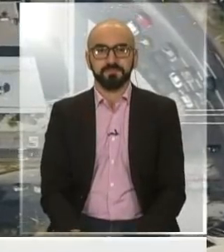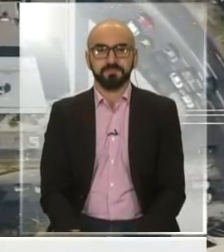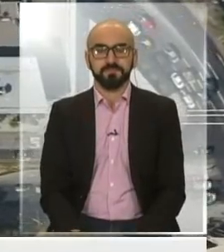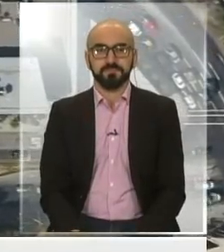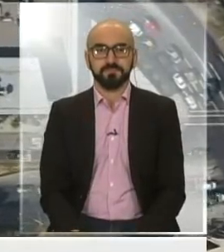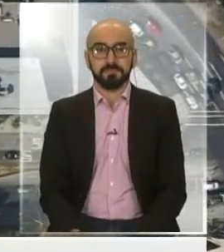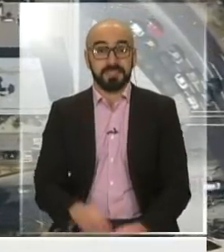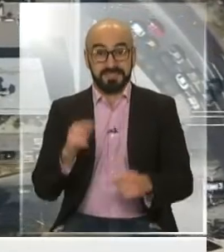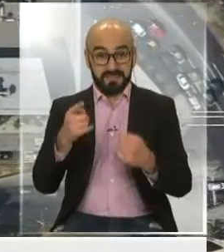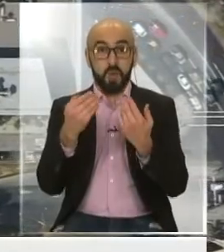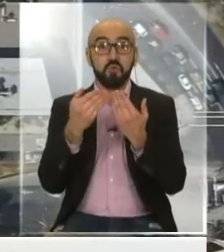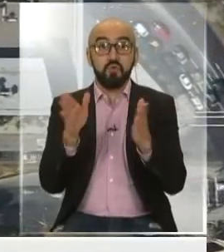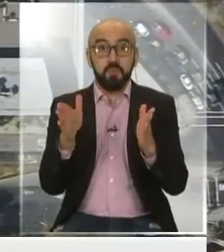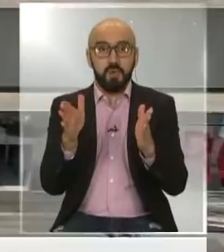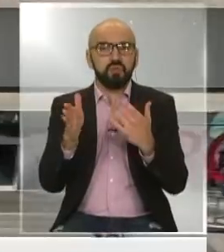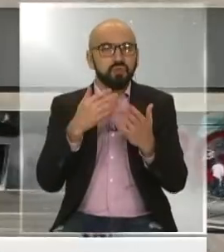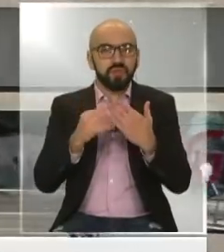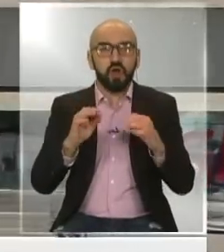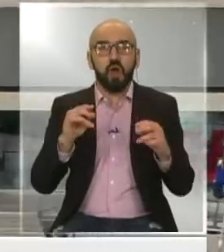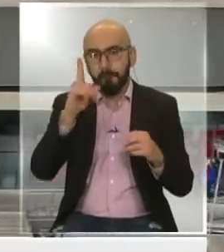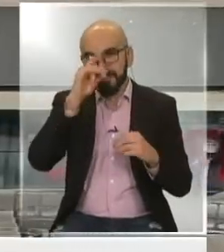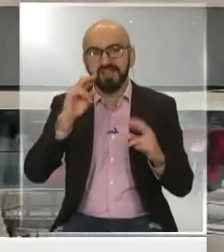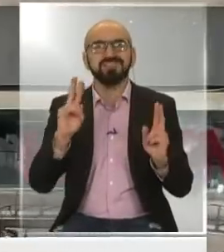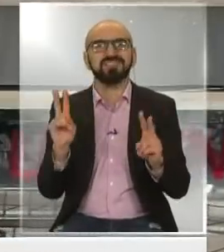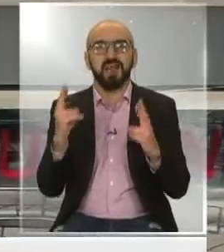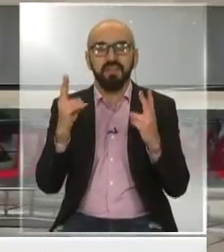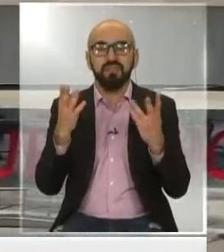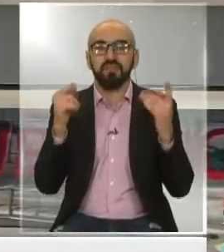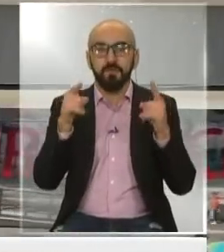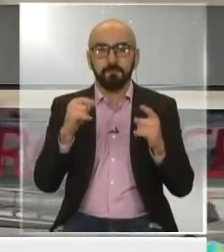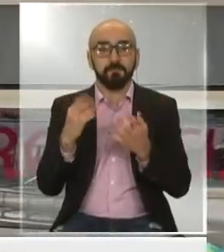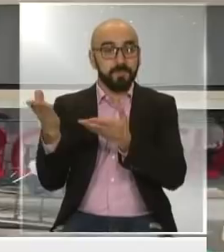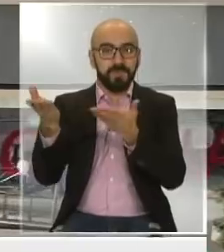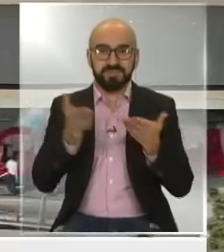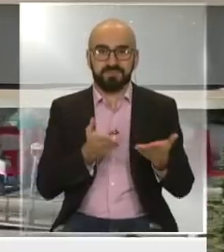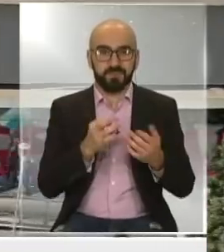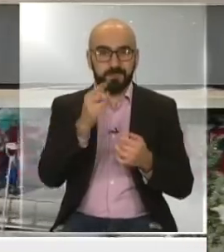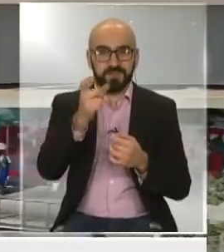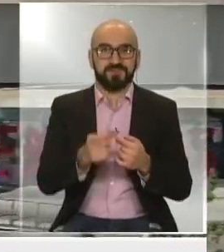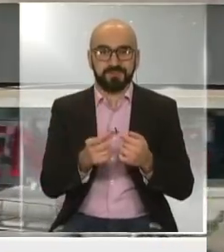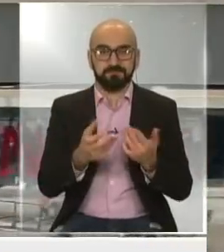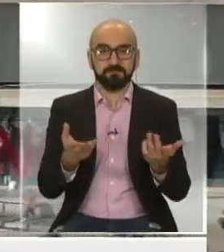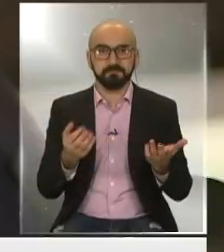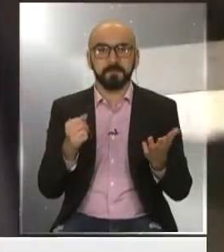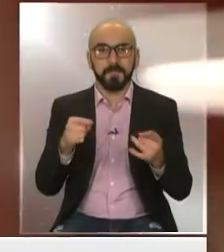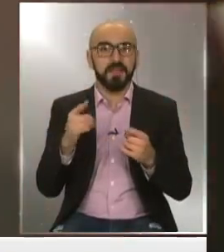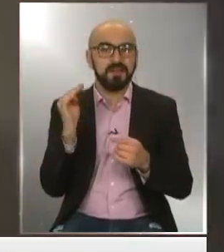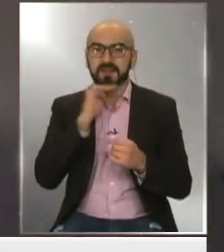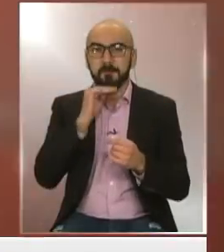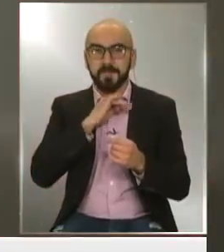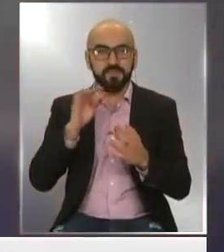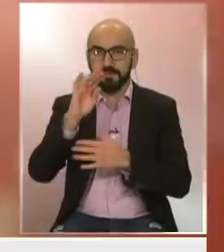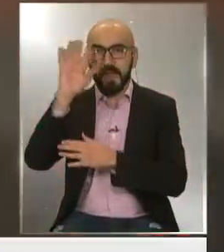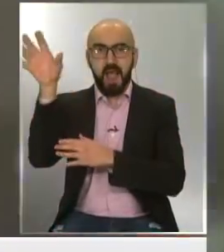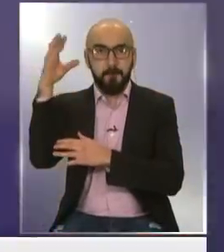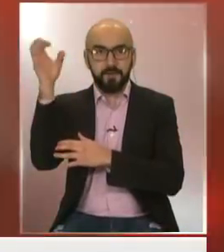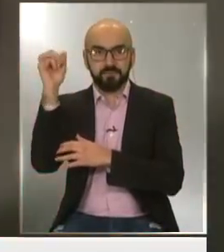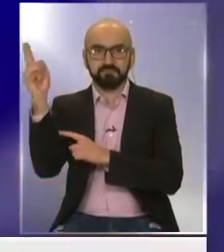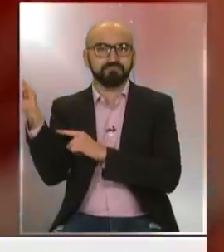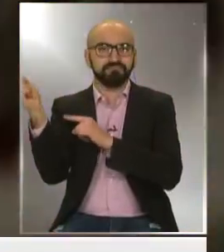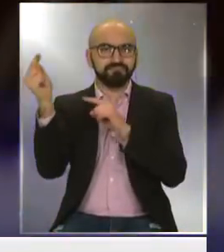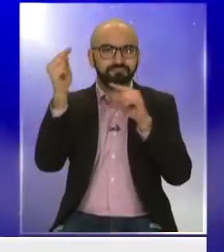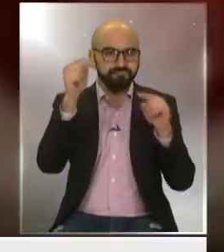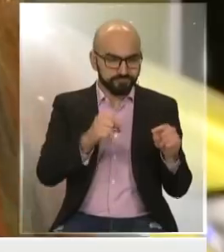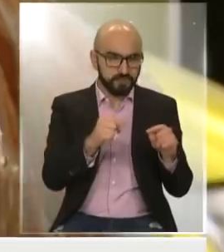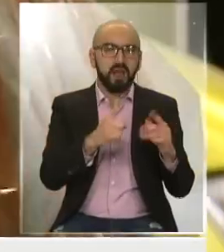Un cupo se abre en el Hospital Salvador para recibir a un paciente crítico. Rápidamente llega una ambulancia de alta complejidad